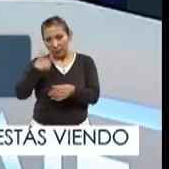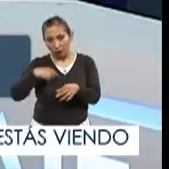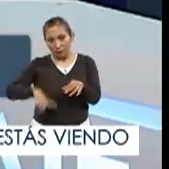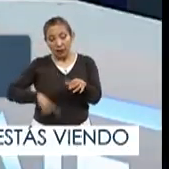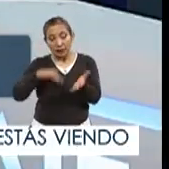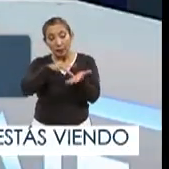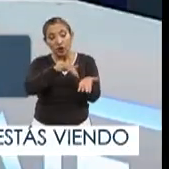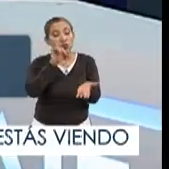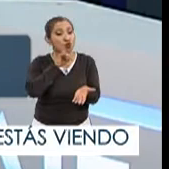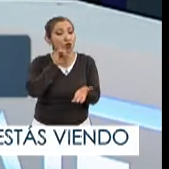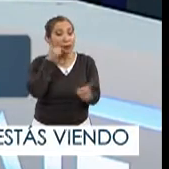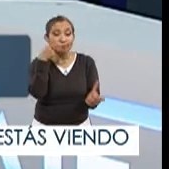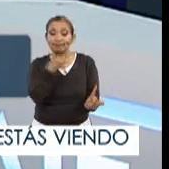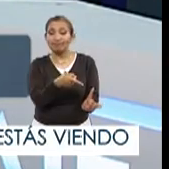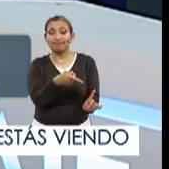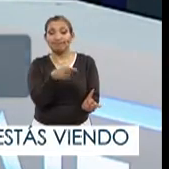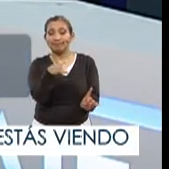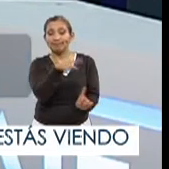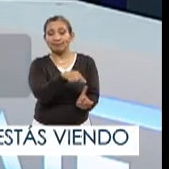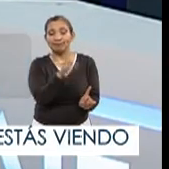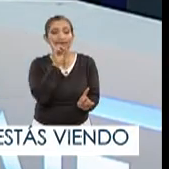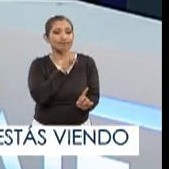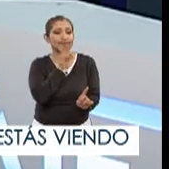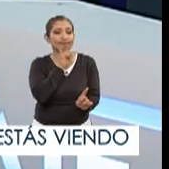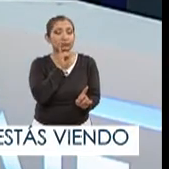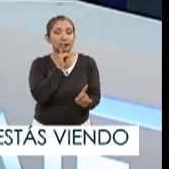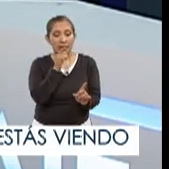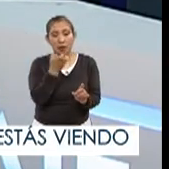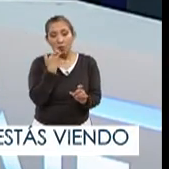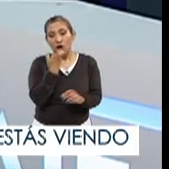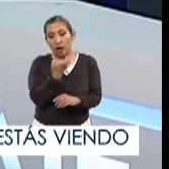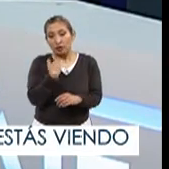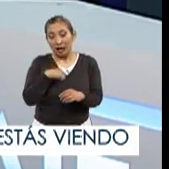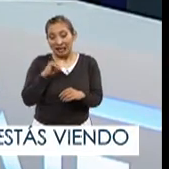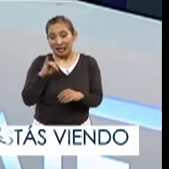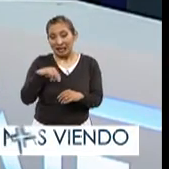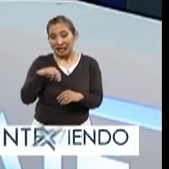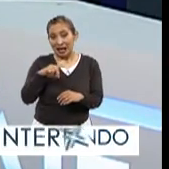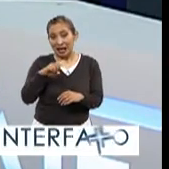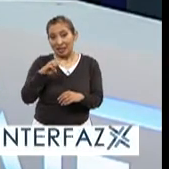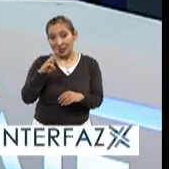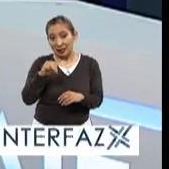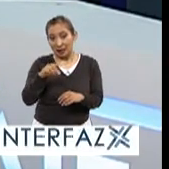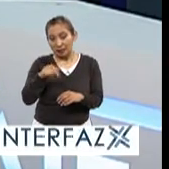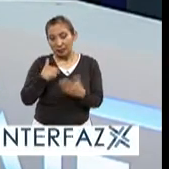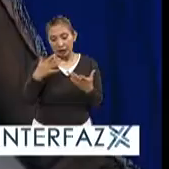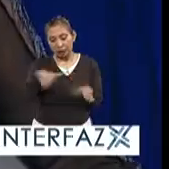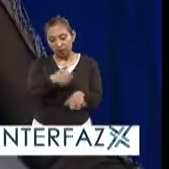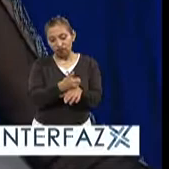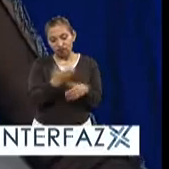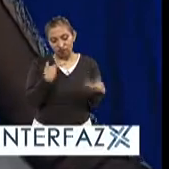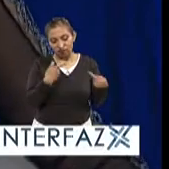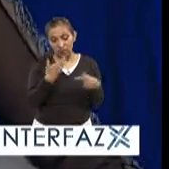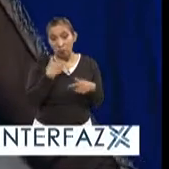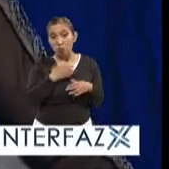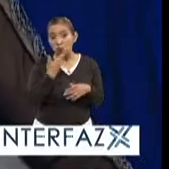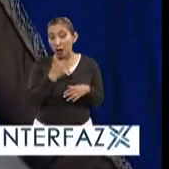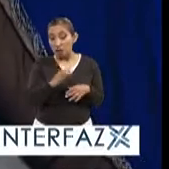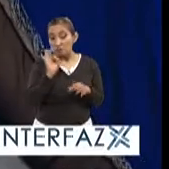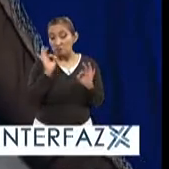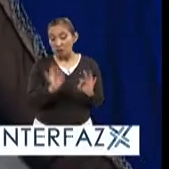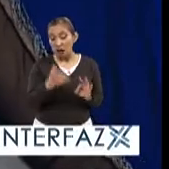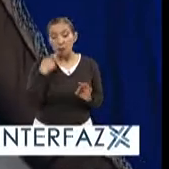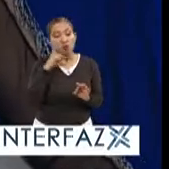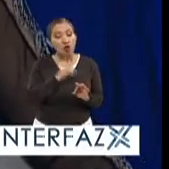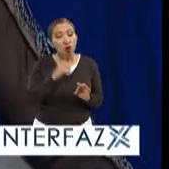administración es el apoyo a la mujer, el apoyo al género. Y fíjate que es por ello que en el Instituto Nacional del Emprendedor se crea un ejercicio muy interesante